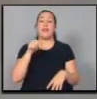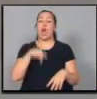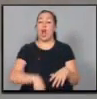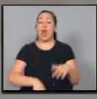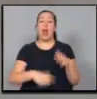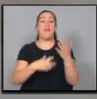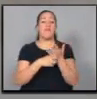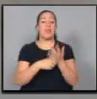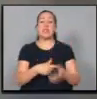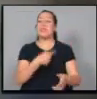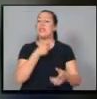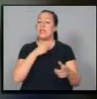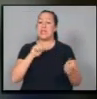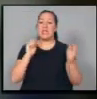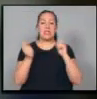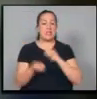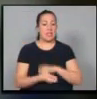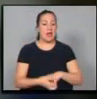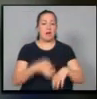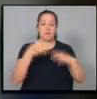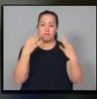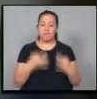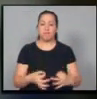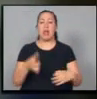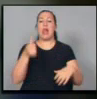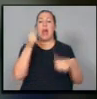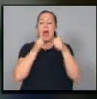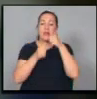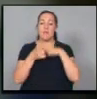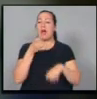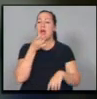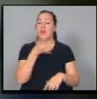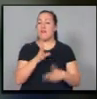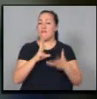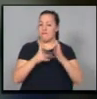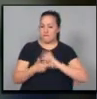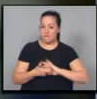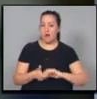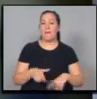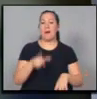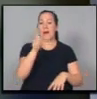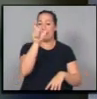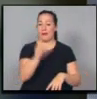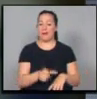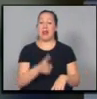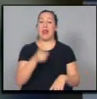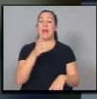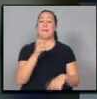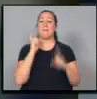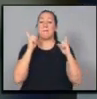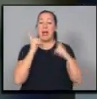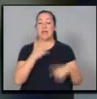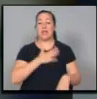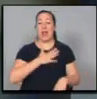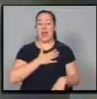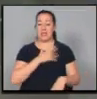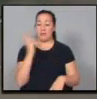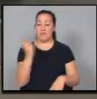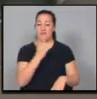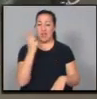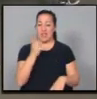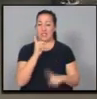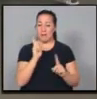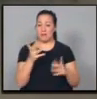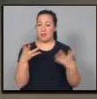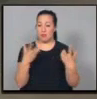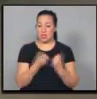por homicidio doloso y lesiones. Allí está la imagen de la maestra que lamentablemente falleció en este